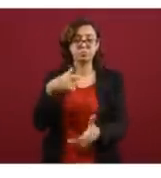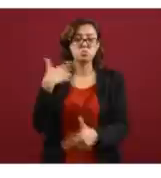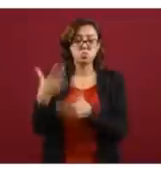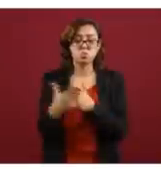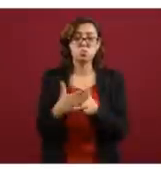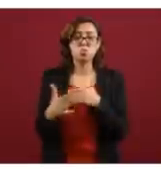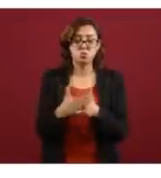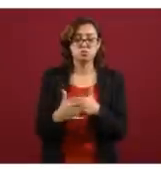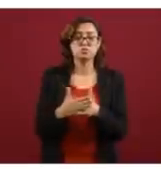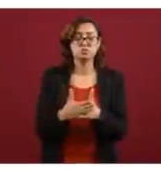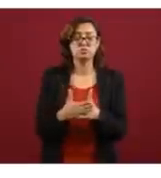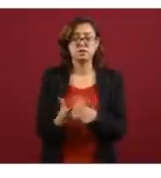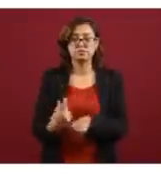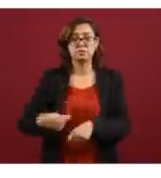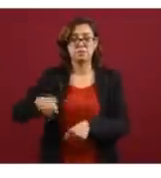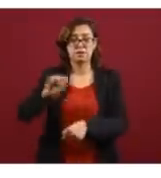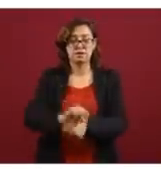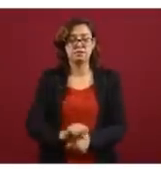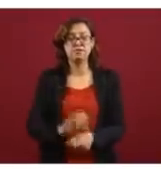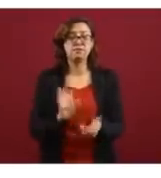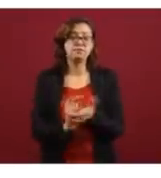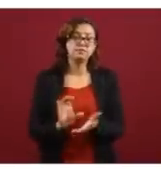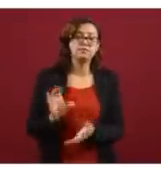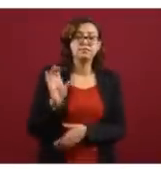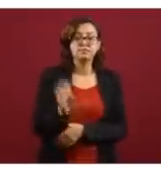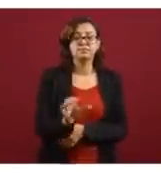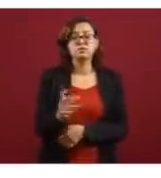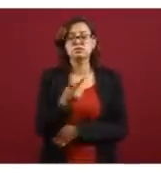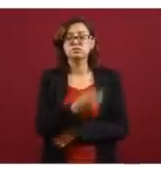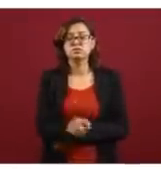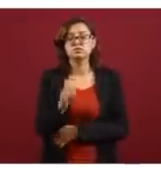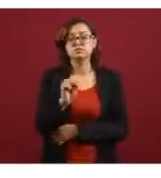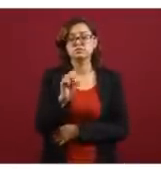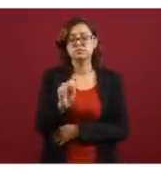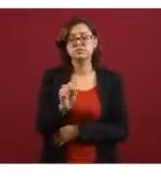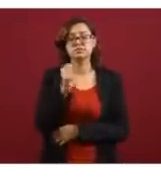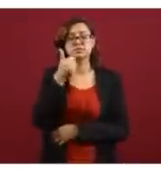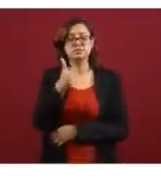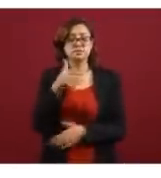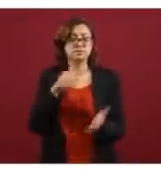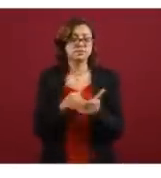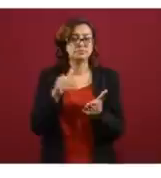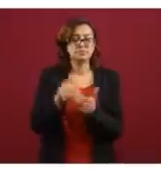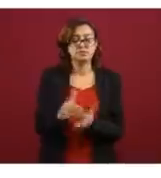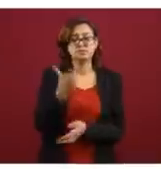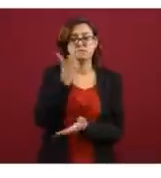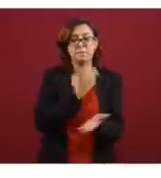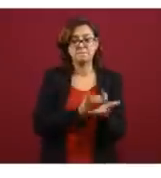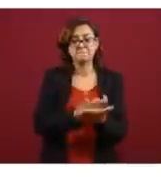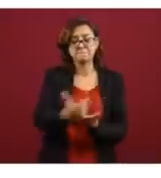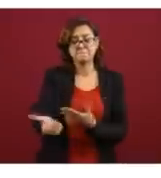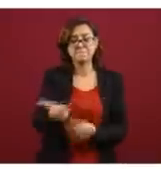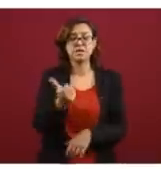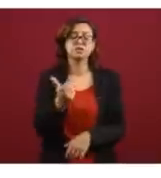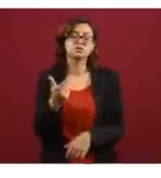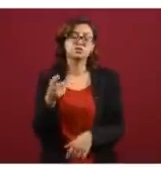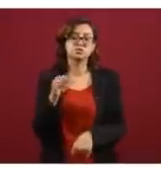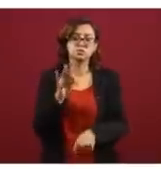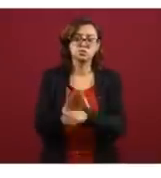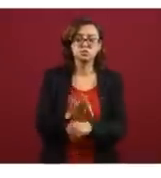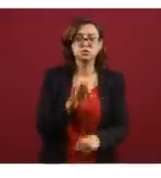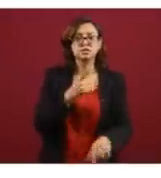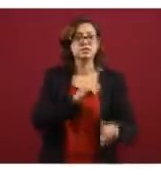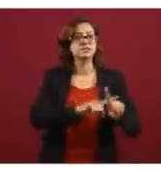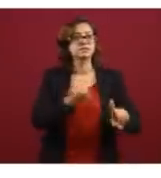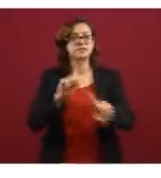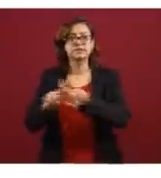justamente en la próxima semana, va a significar un total de 266 millones de pesos de subsidios a los